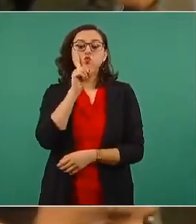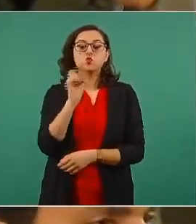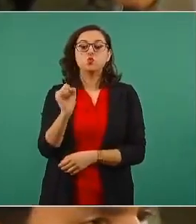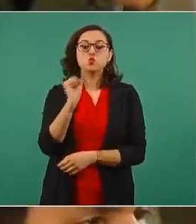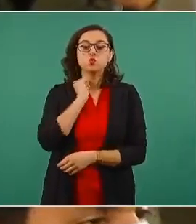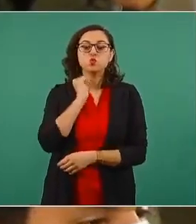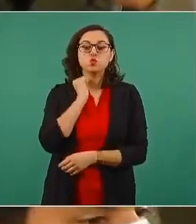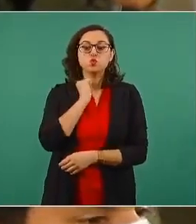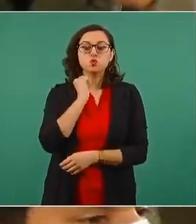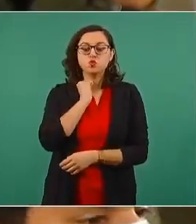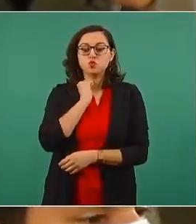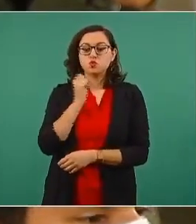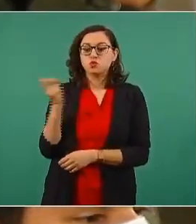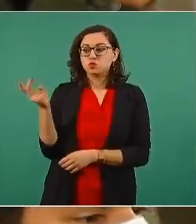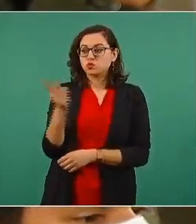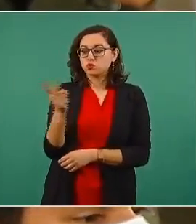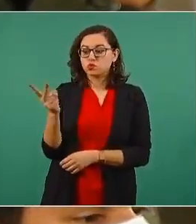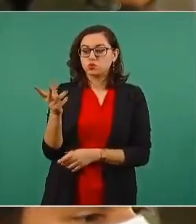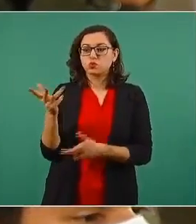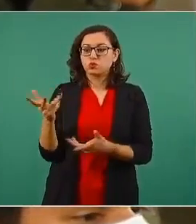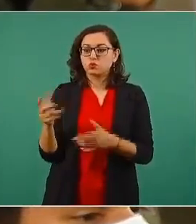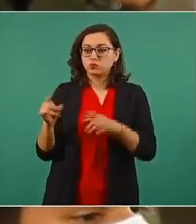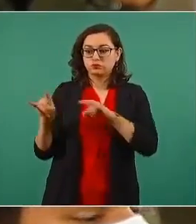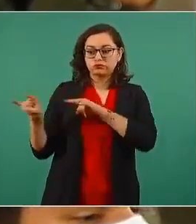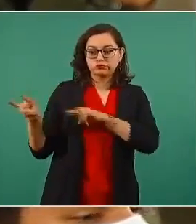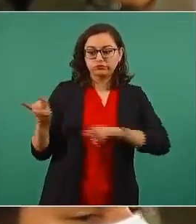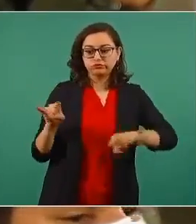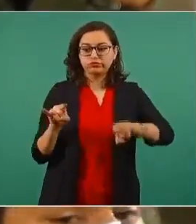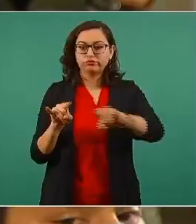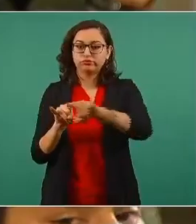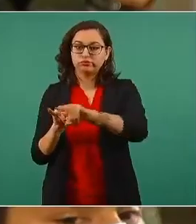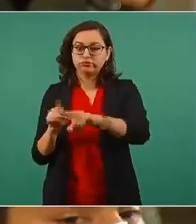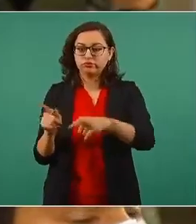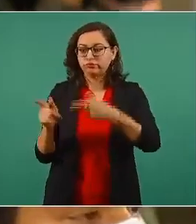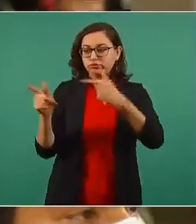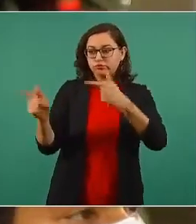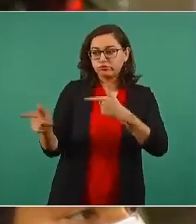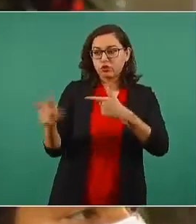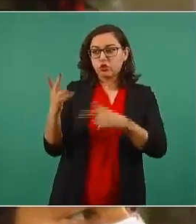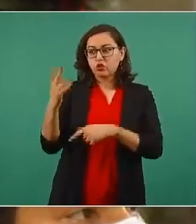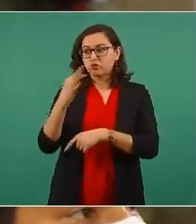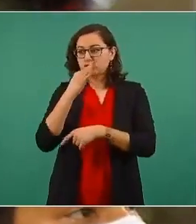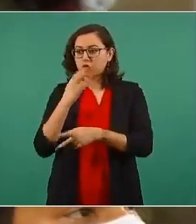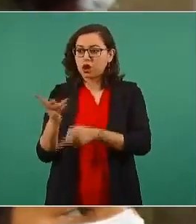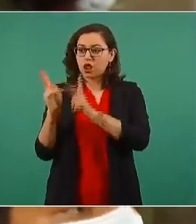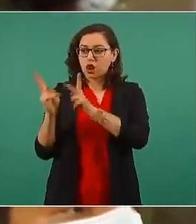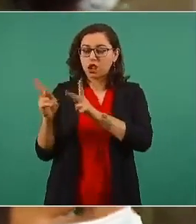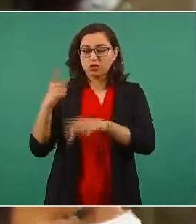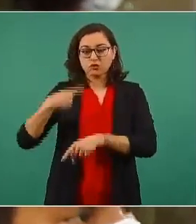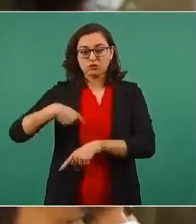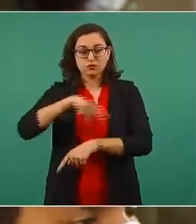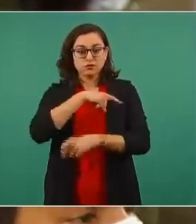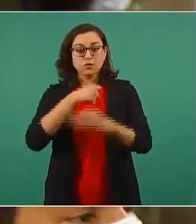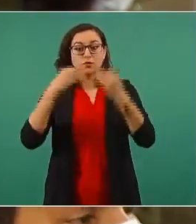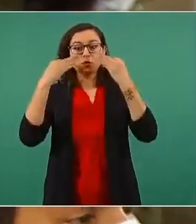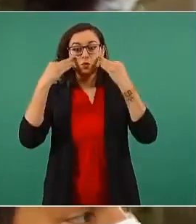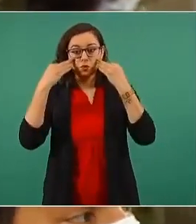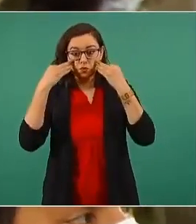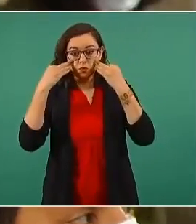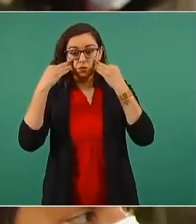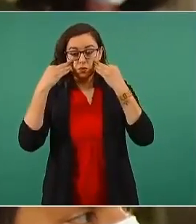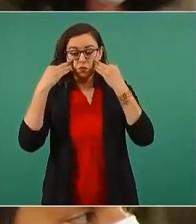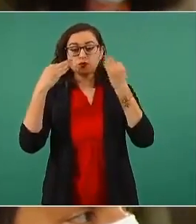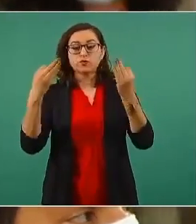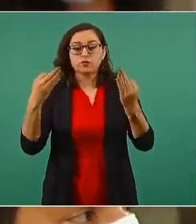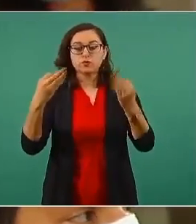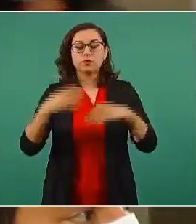diputados, obligándoles a detenerse en medio de la carretera por al menos 2 minutos. Nosotros los vimos, presidente. Le comento esto como